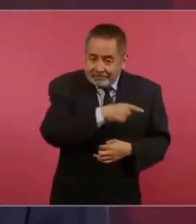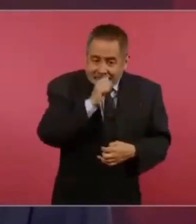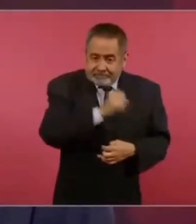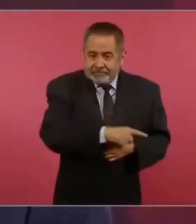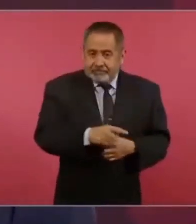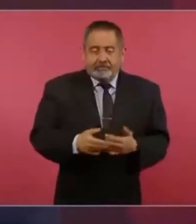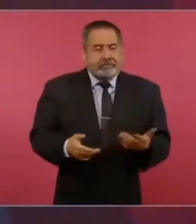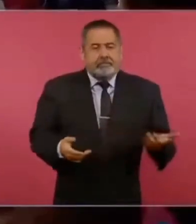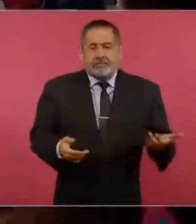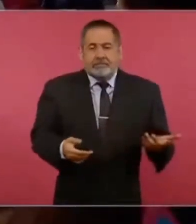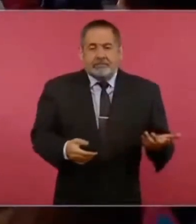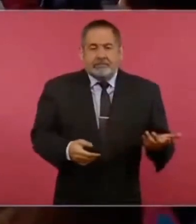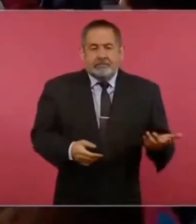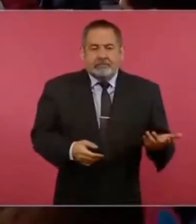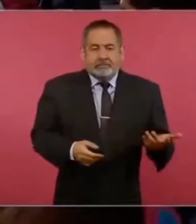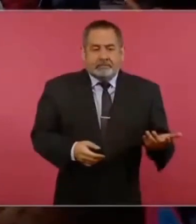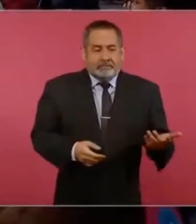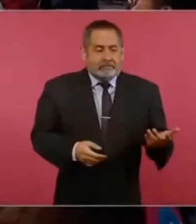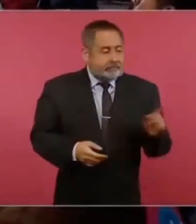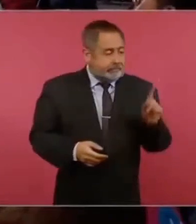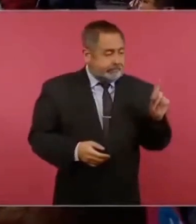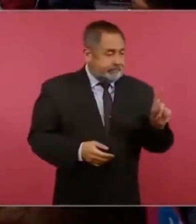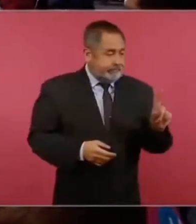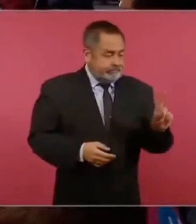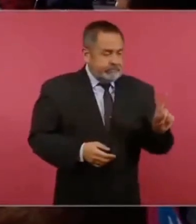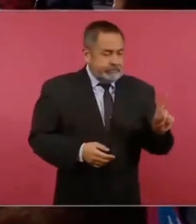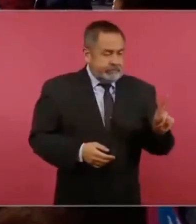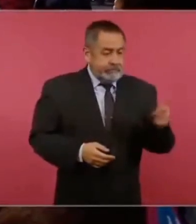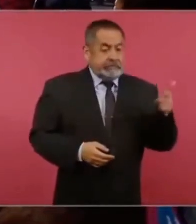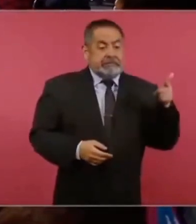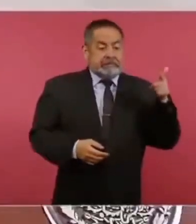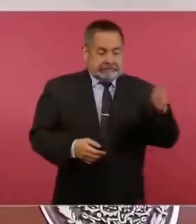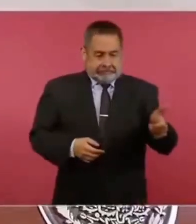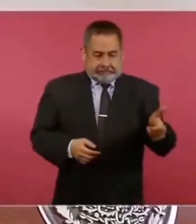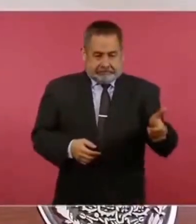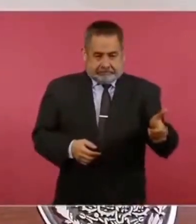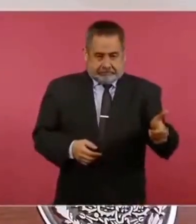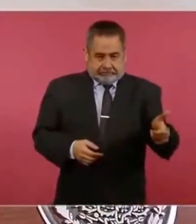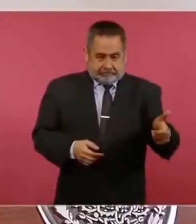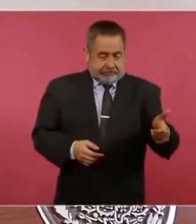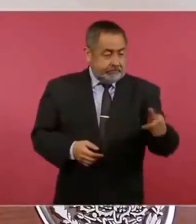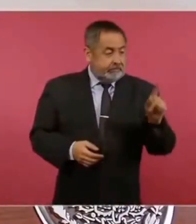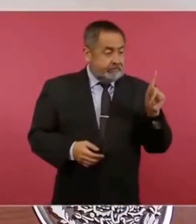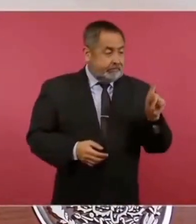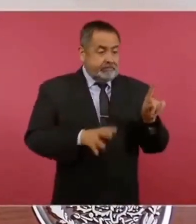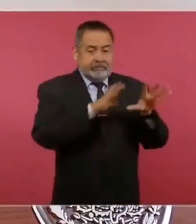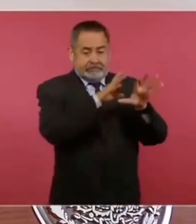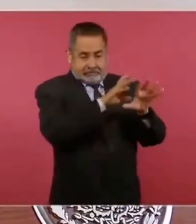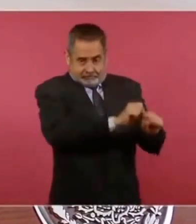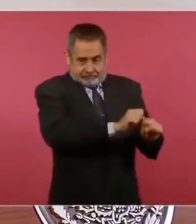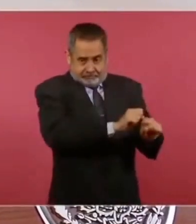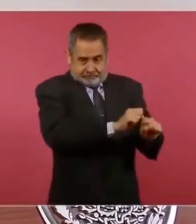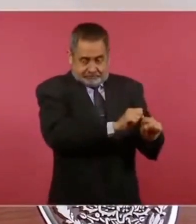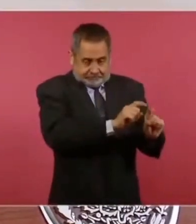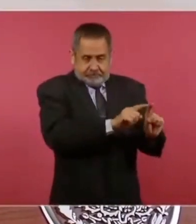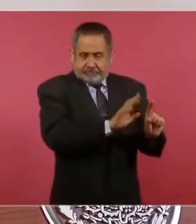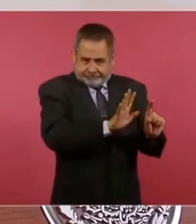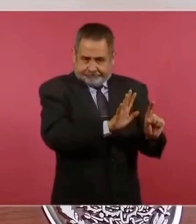Y el que fue a rescatar al segundo tirador fue